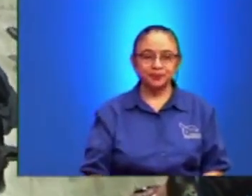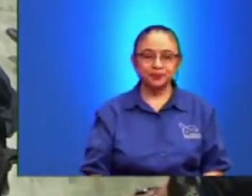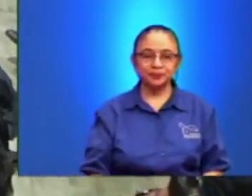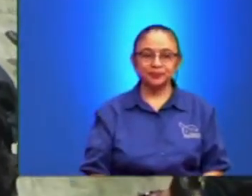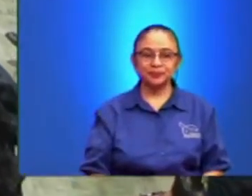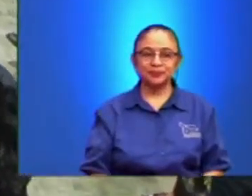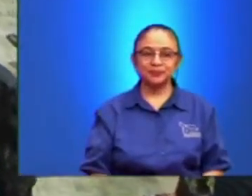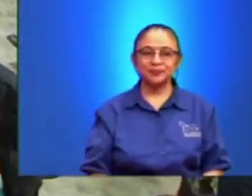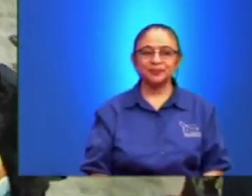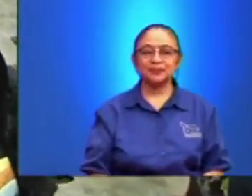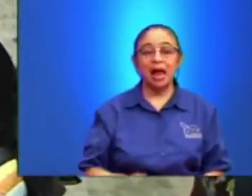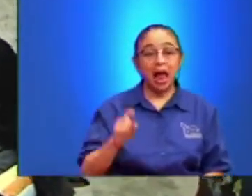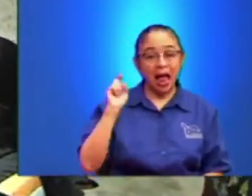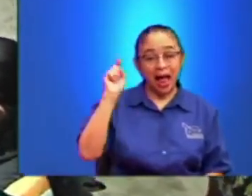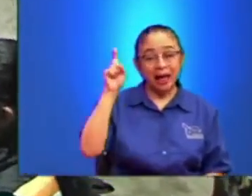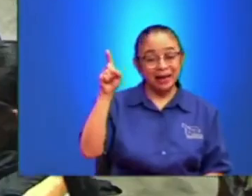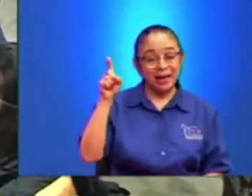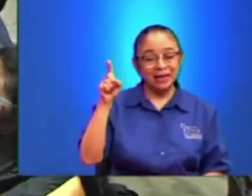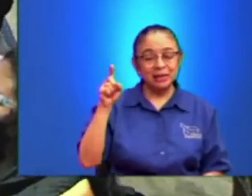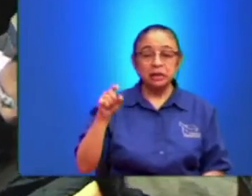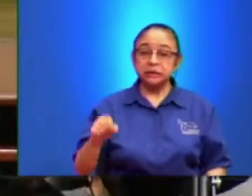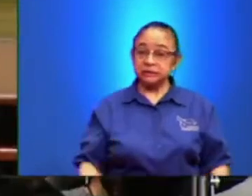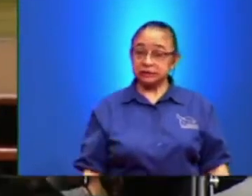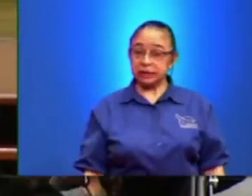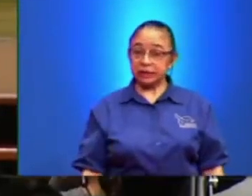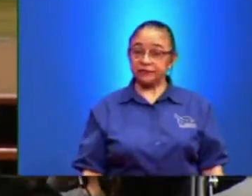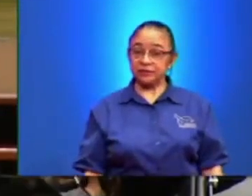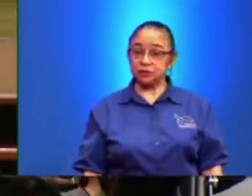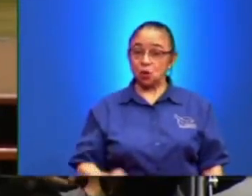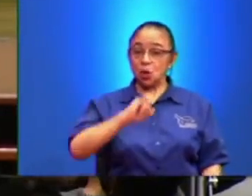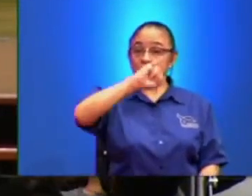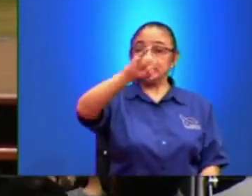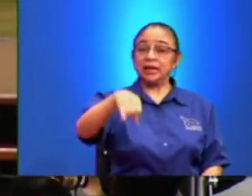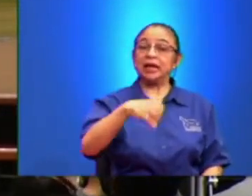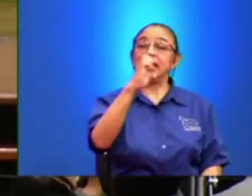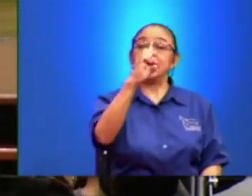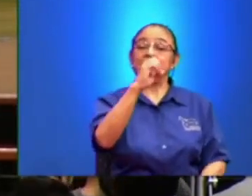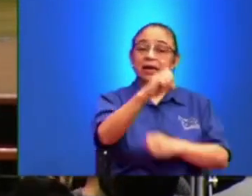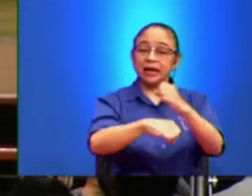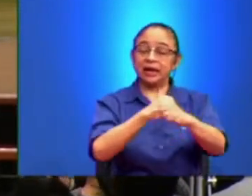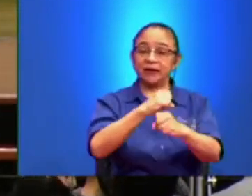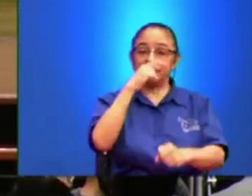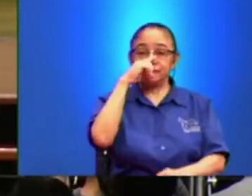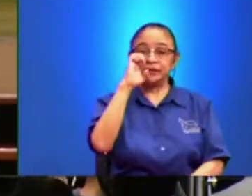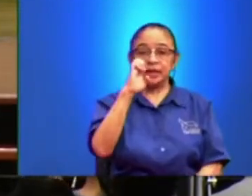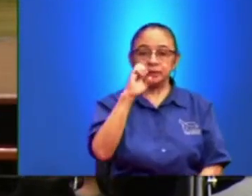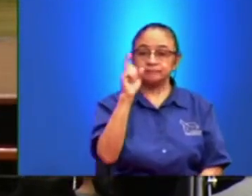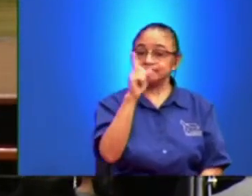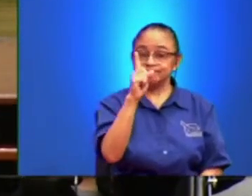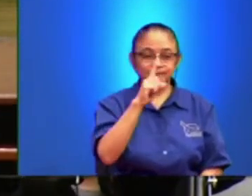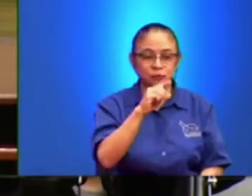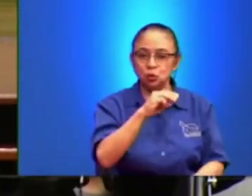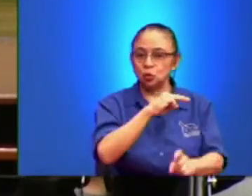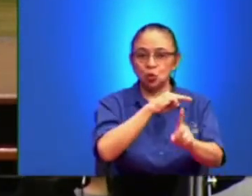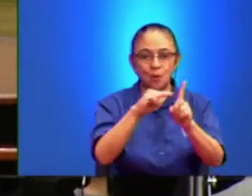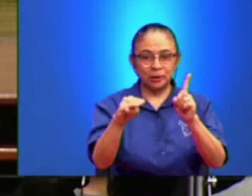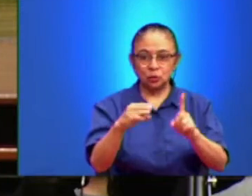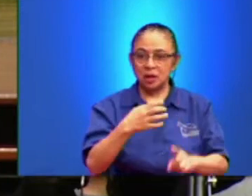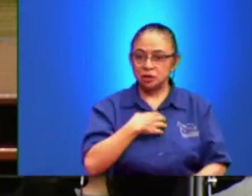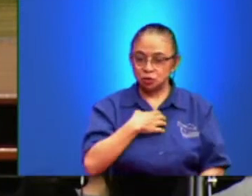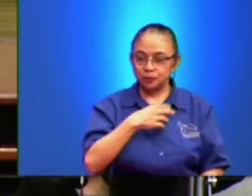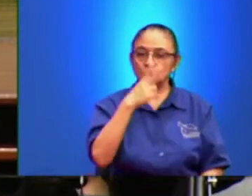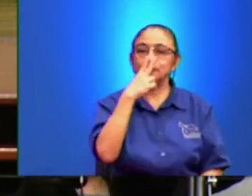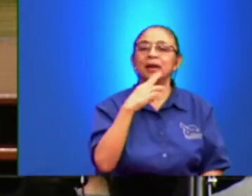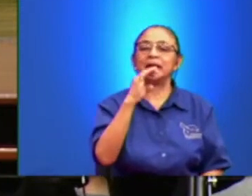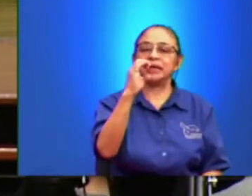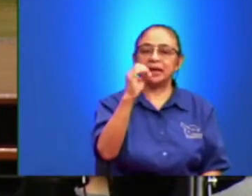por eso aquel sacrificio que dejaste él no sacrifico a su hija él no la sacrifico bueno